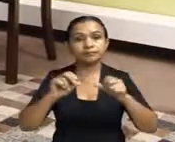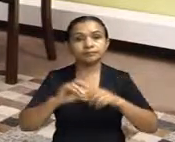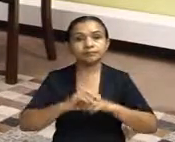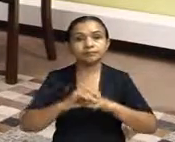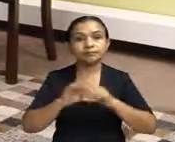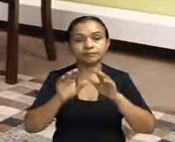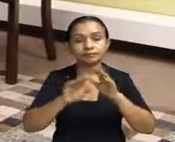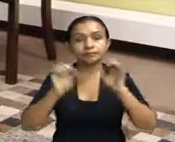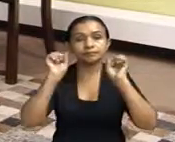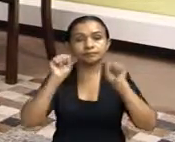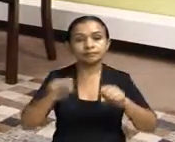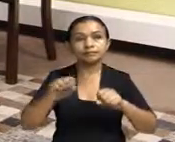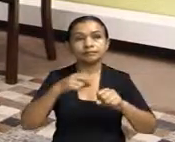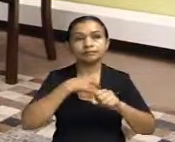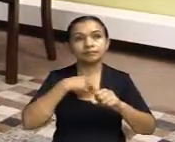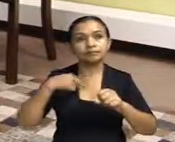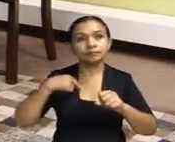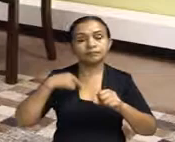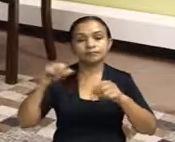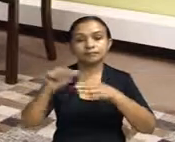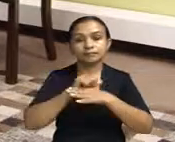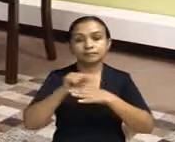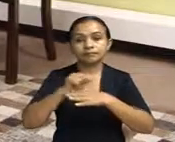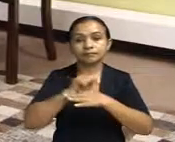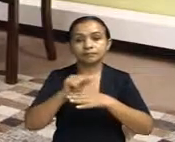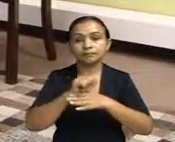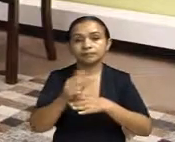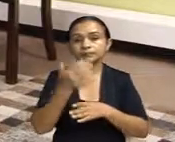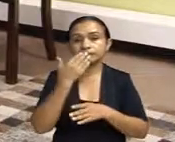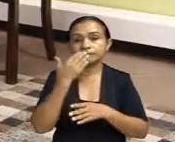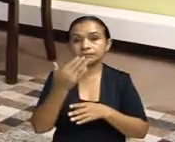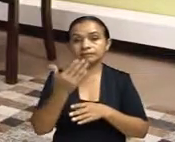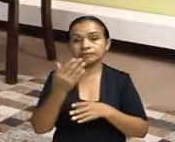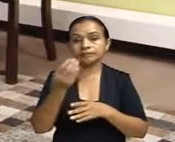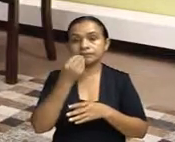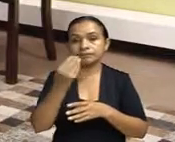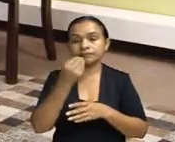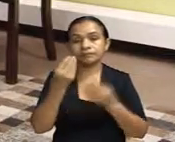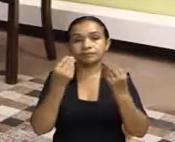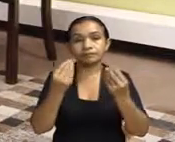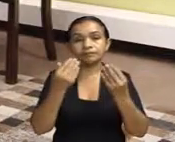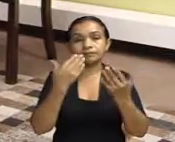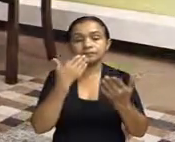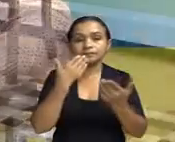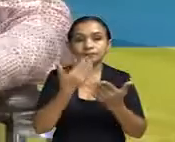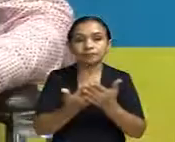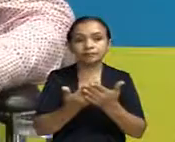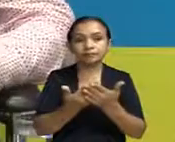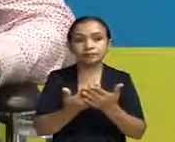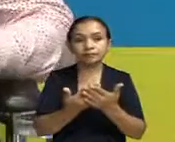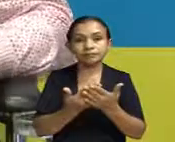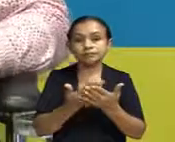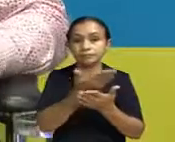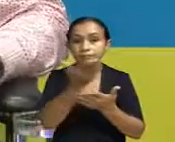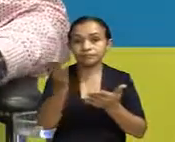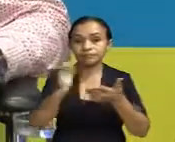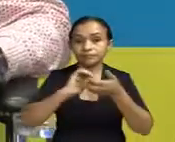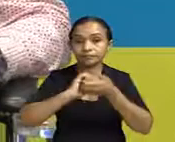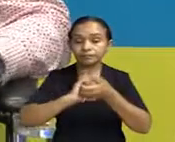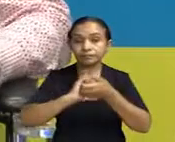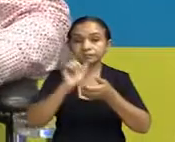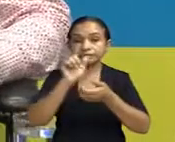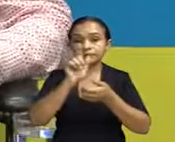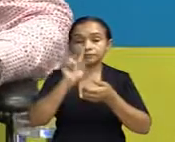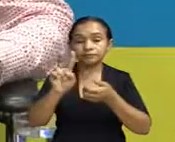todo la podemos evitar haciendo ejercicio y teniendo una buena alimentación. Le agradecemos, doctora, le agradecemos también a usted, amigo televidente, su